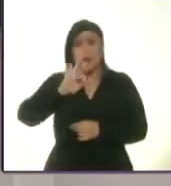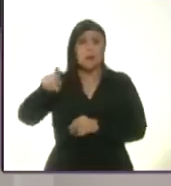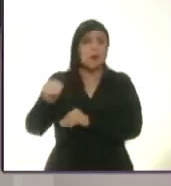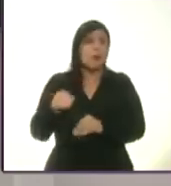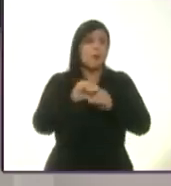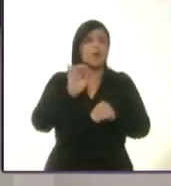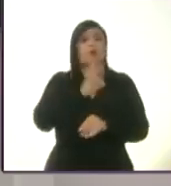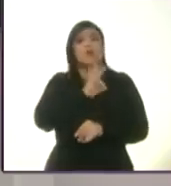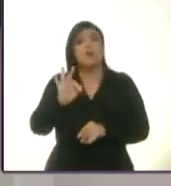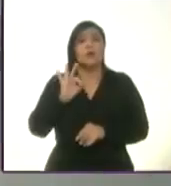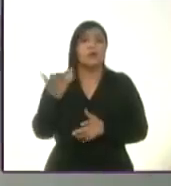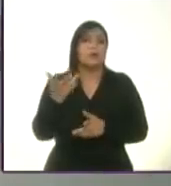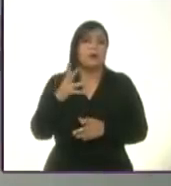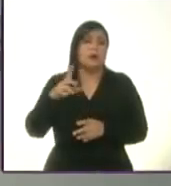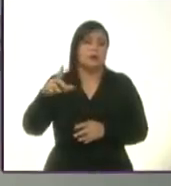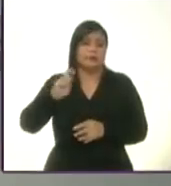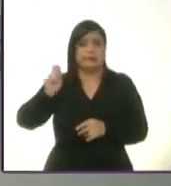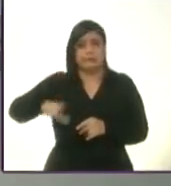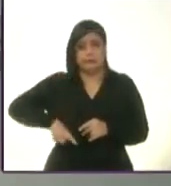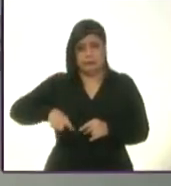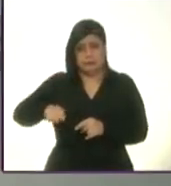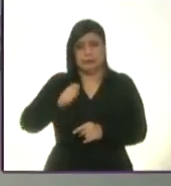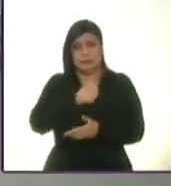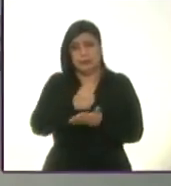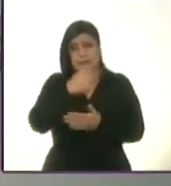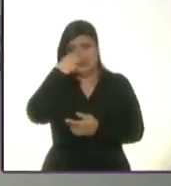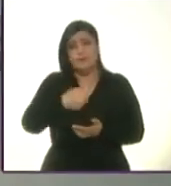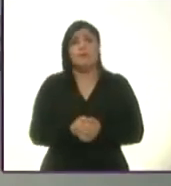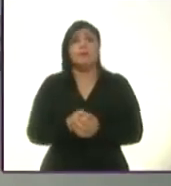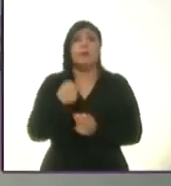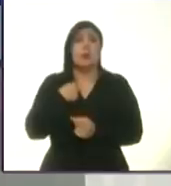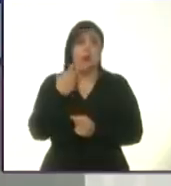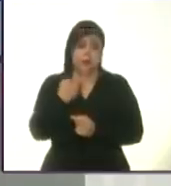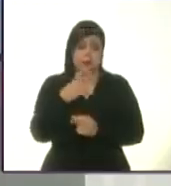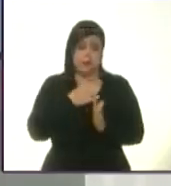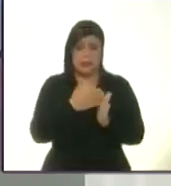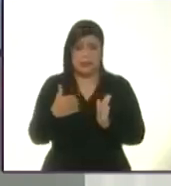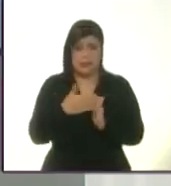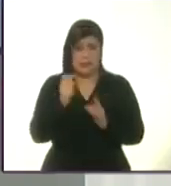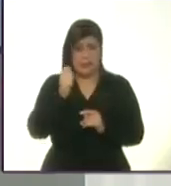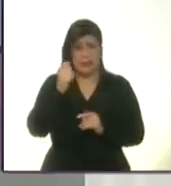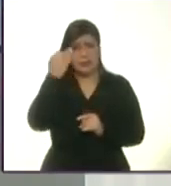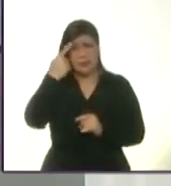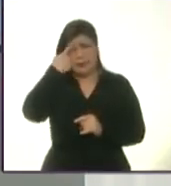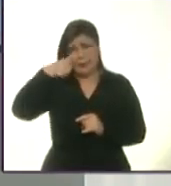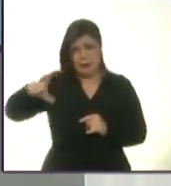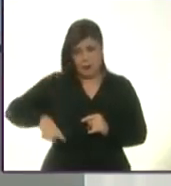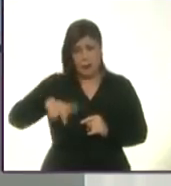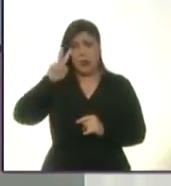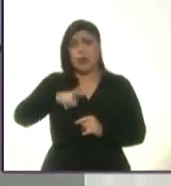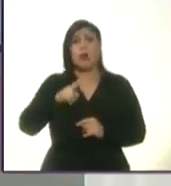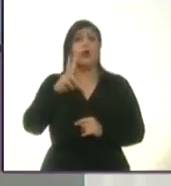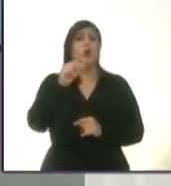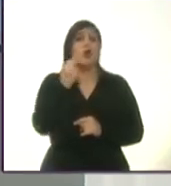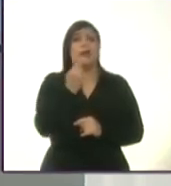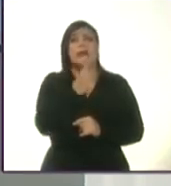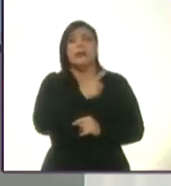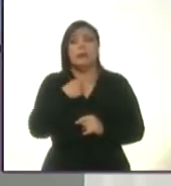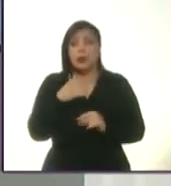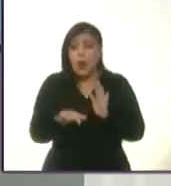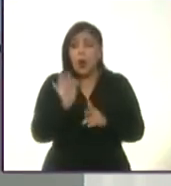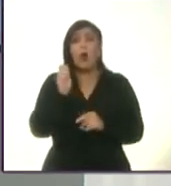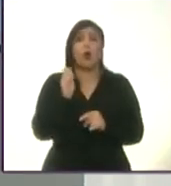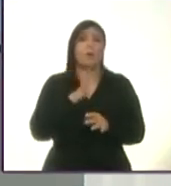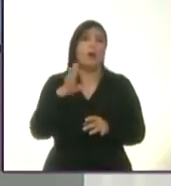adelante tiene un minuto gracias bueno primero que nada en este bloque de gobierno me gustaría decir que no hay que descubrir el hilo negro el